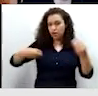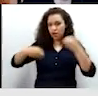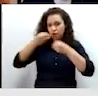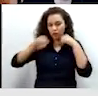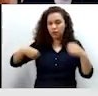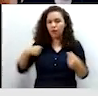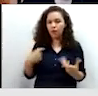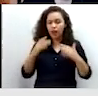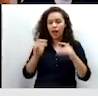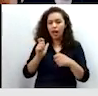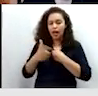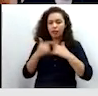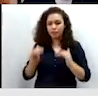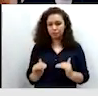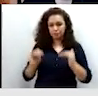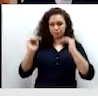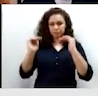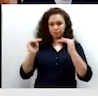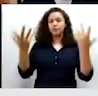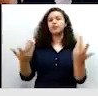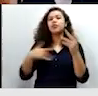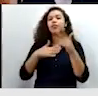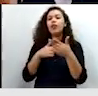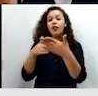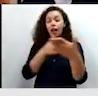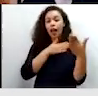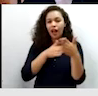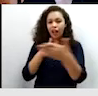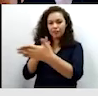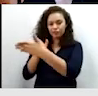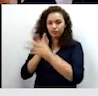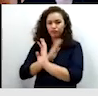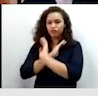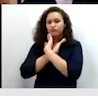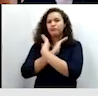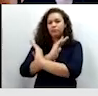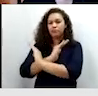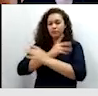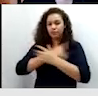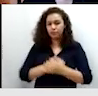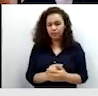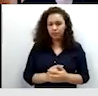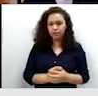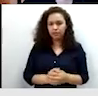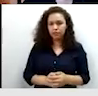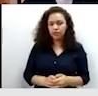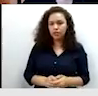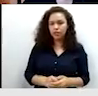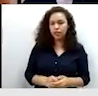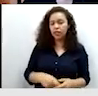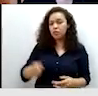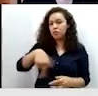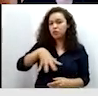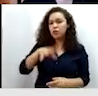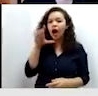pues también les limito el acceso a que se estén alimentando. Ellos siempre van a buscar